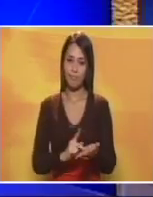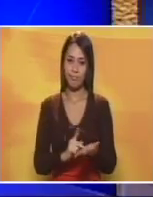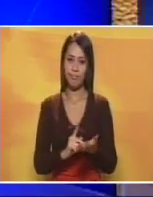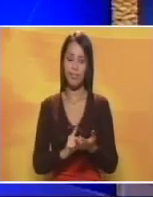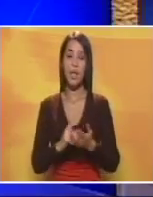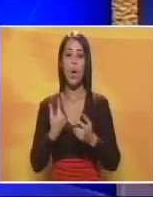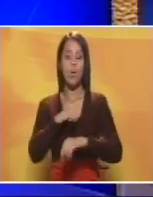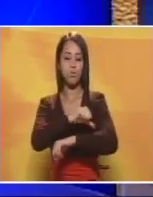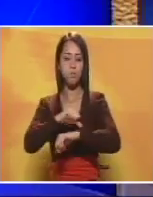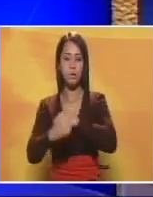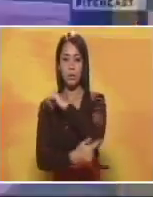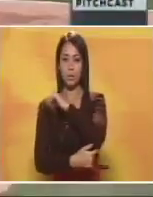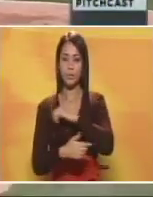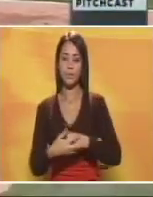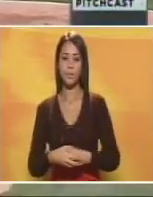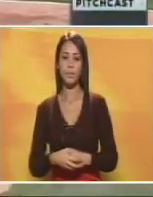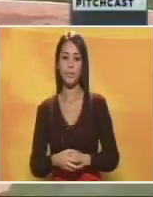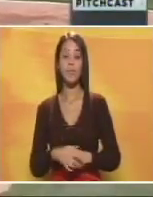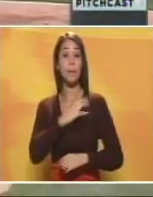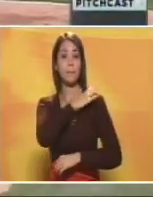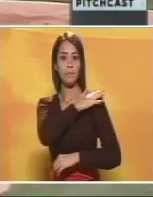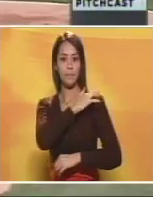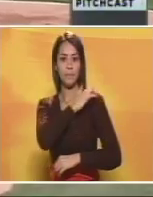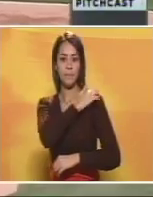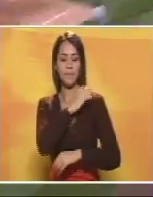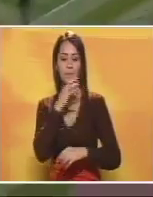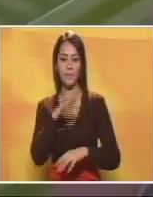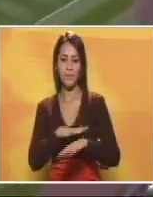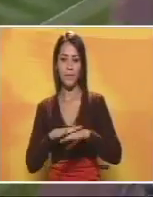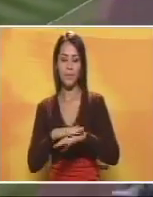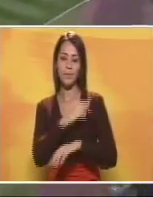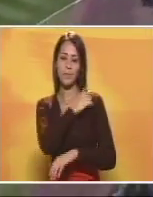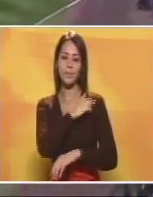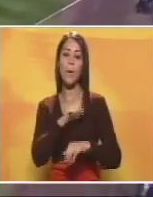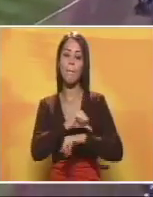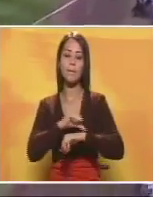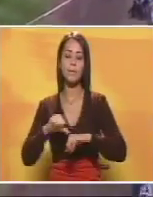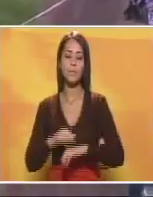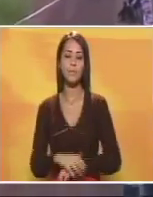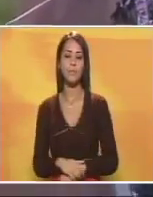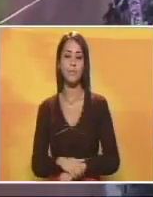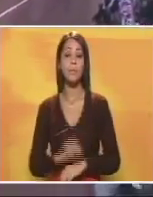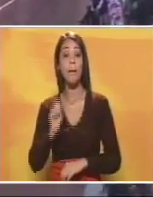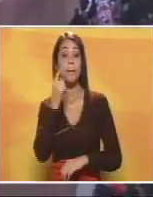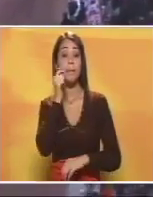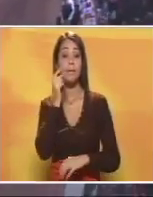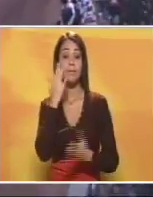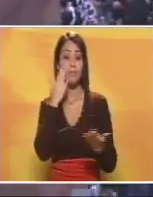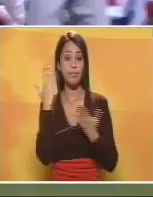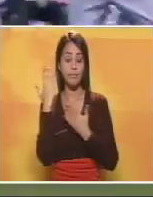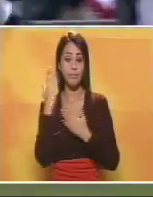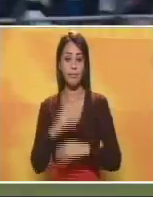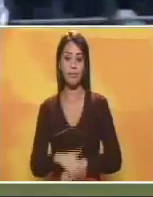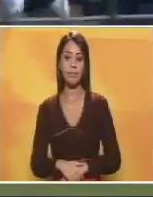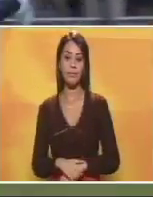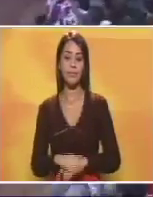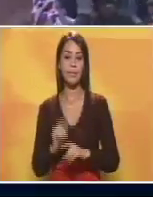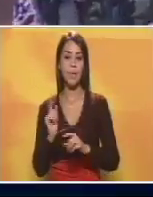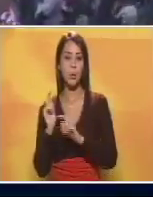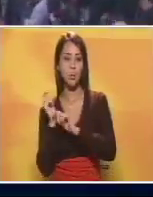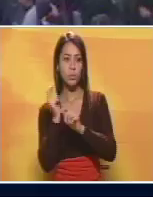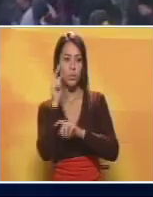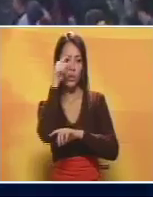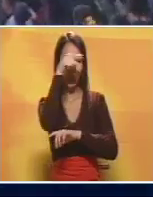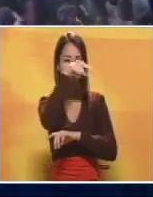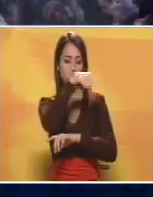hombro en diciembre de 2017. Nos vamos al US Cellular Field de Chicago. En la primera entrada, el venezolano Yolmer Sánchez puso adelante a los Medias Blancas